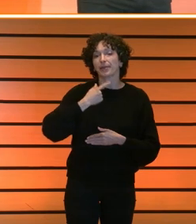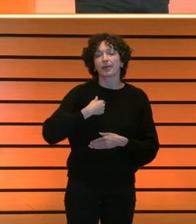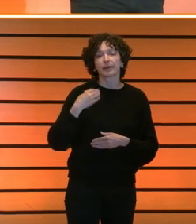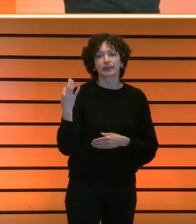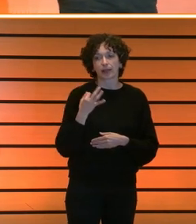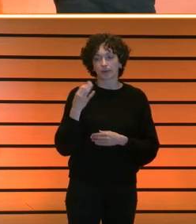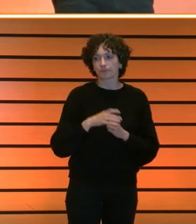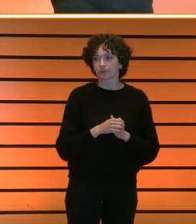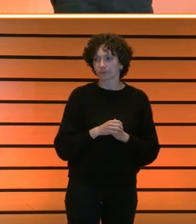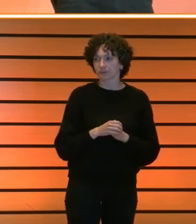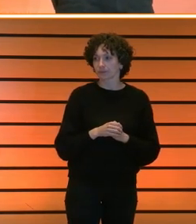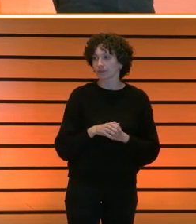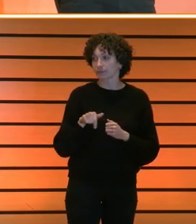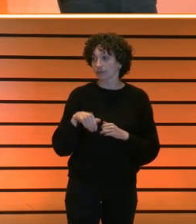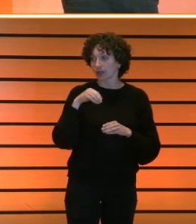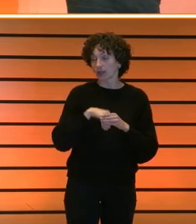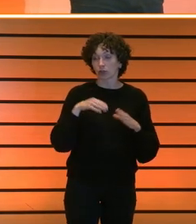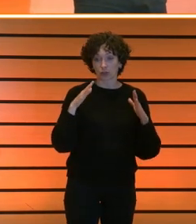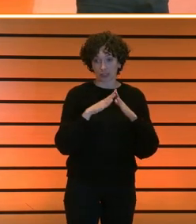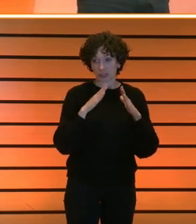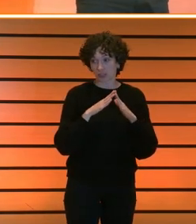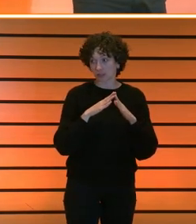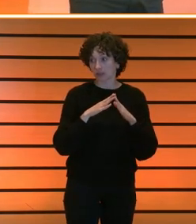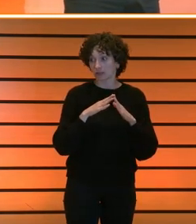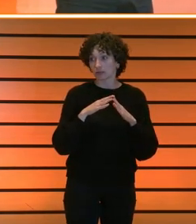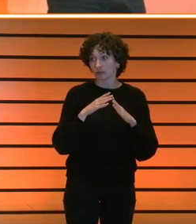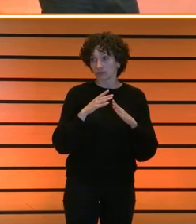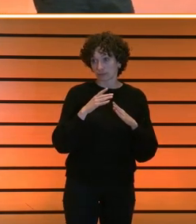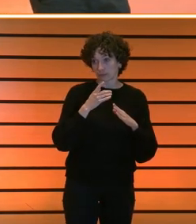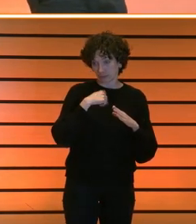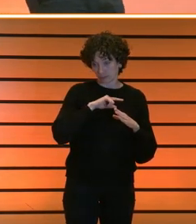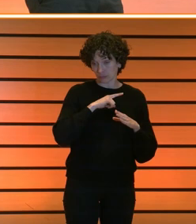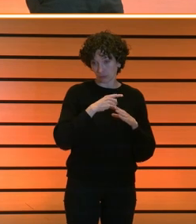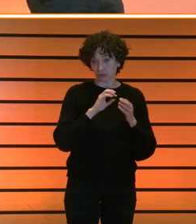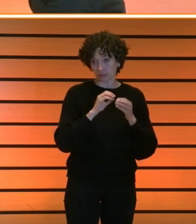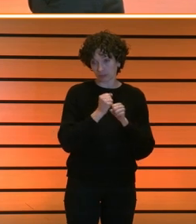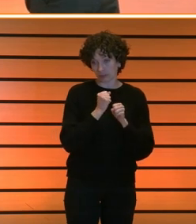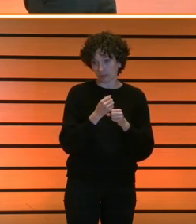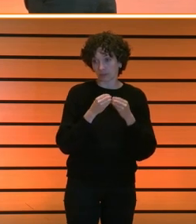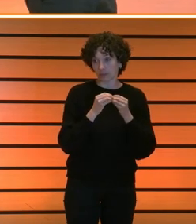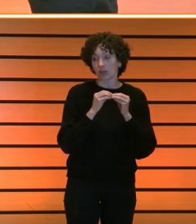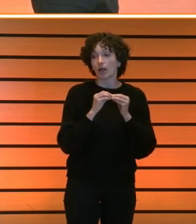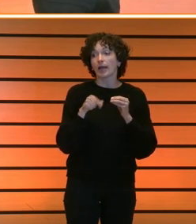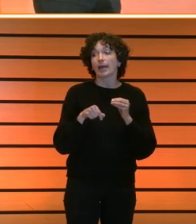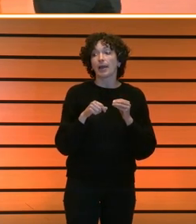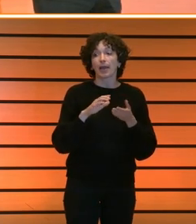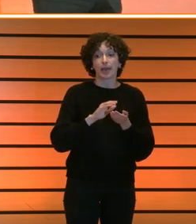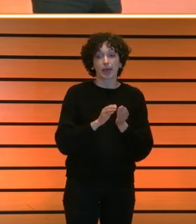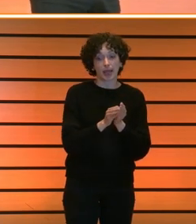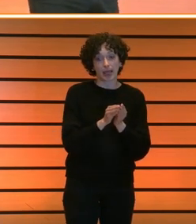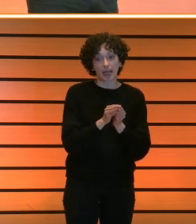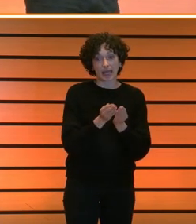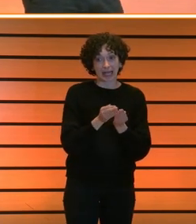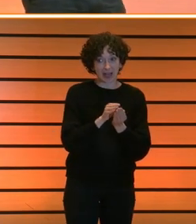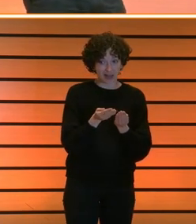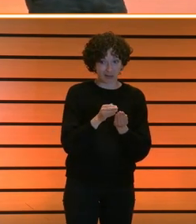habíamos introducido en las viviendas de que estamos atendiendo las personas en casa un pastillero enchufado a la luz tiene